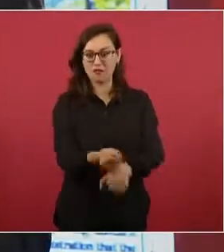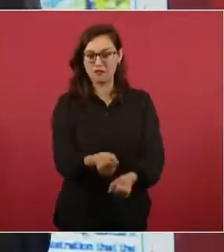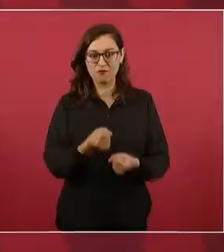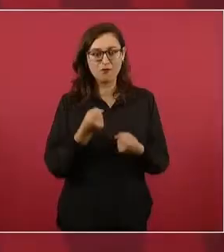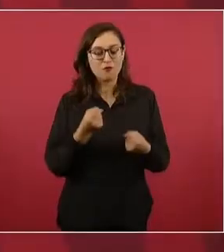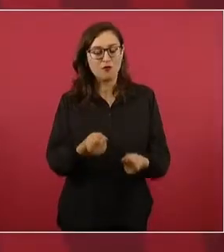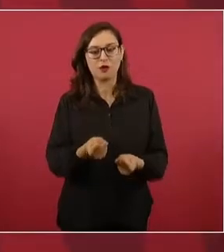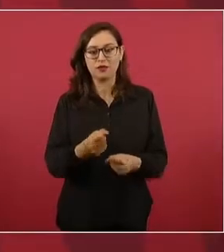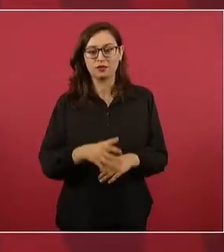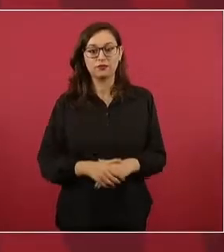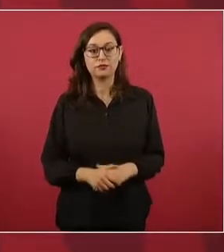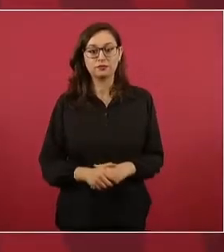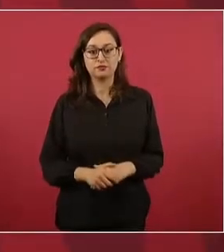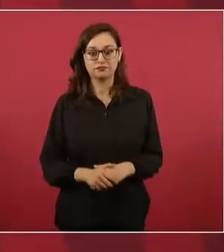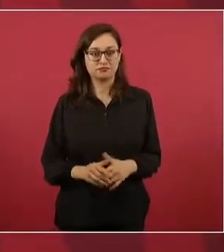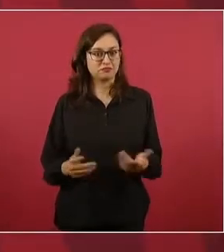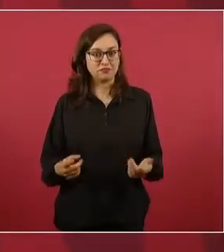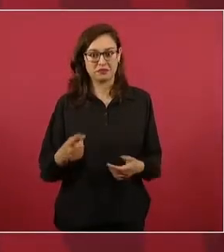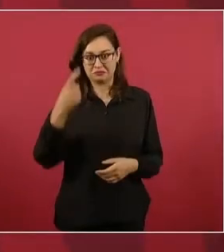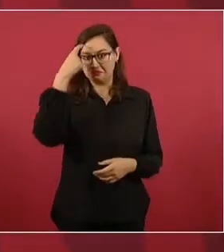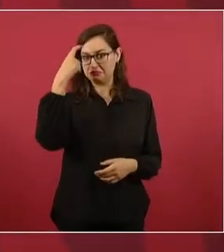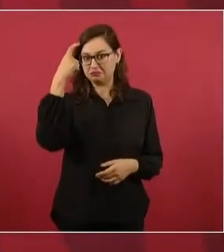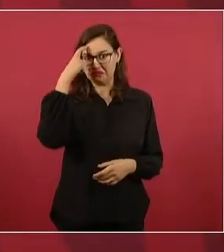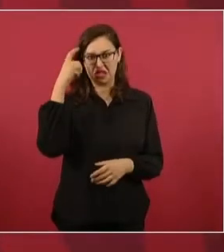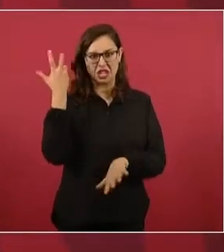Estados Unidos debe someternos.